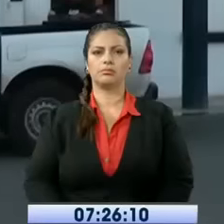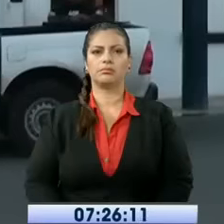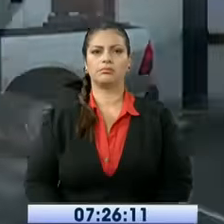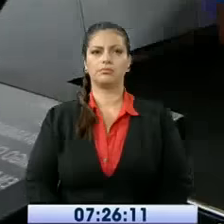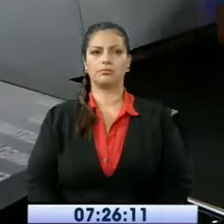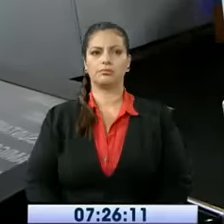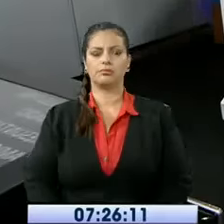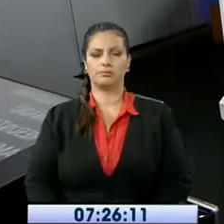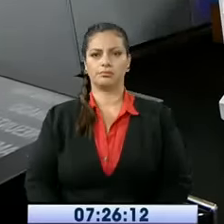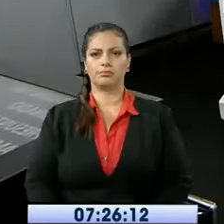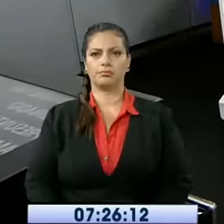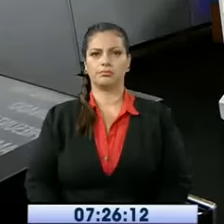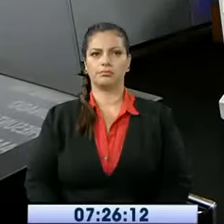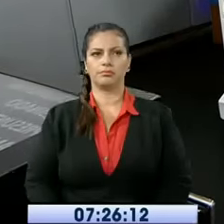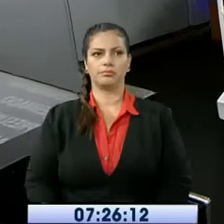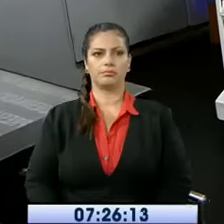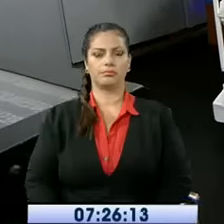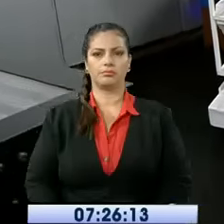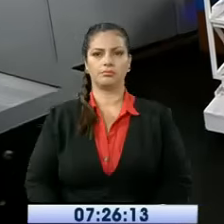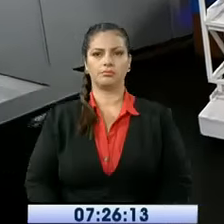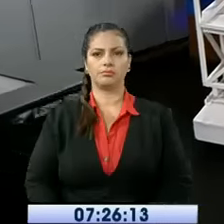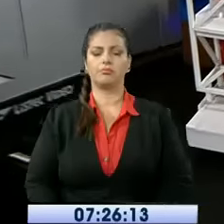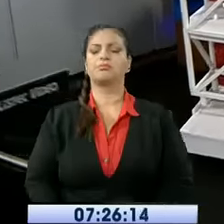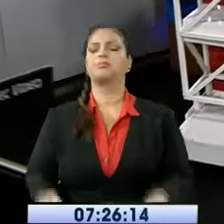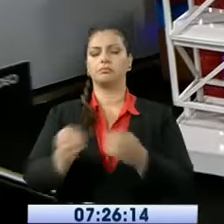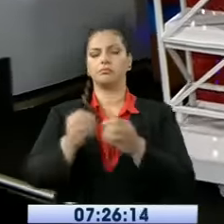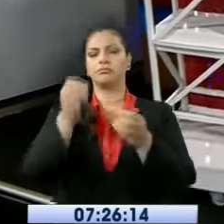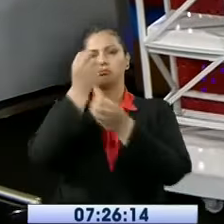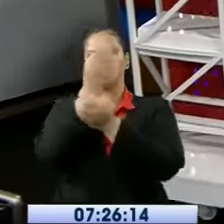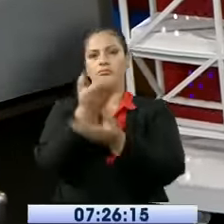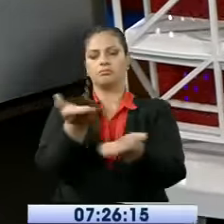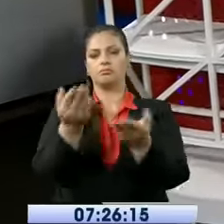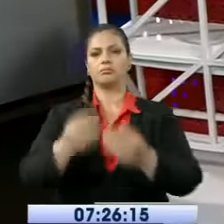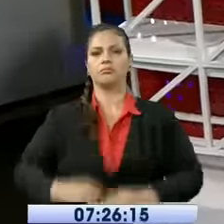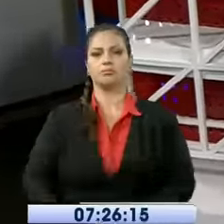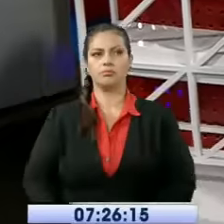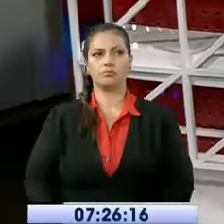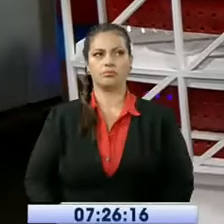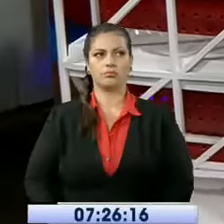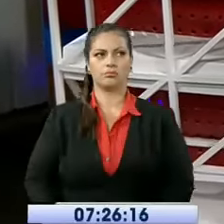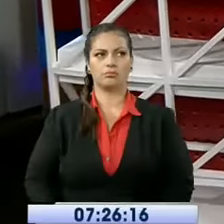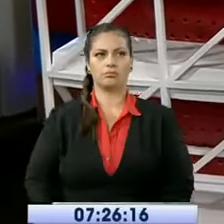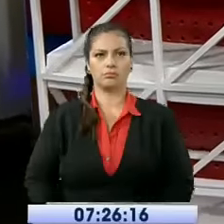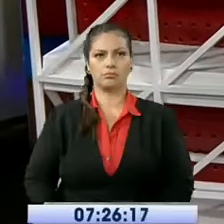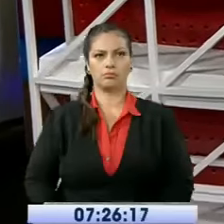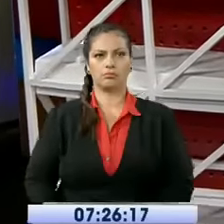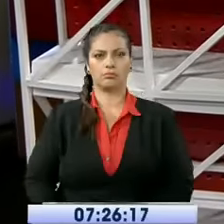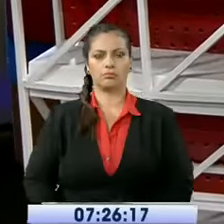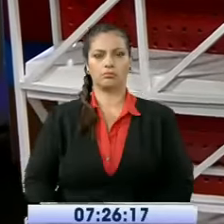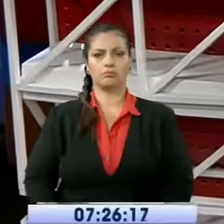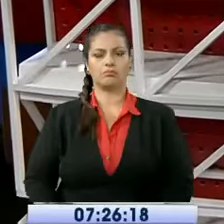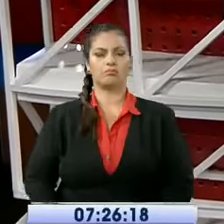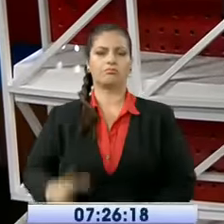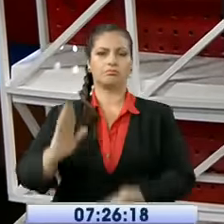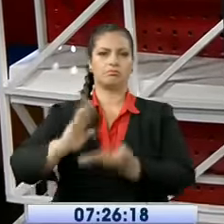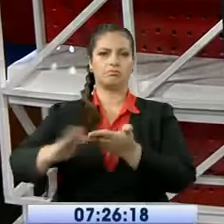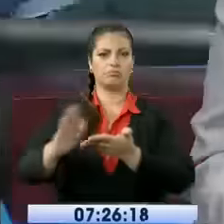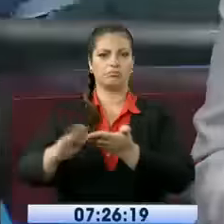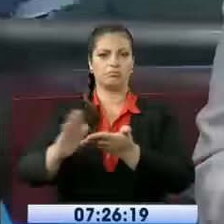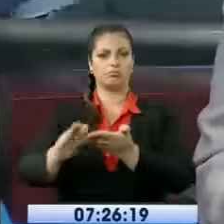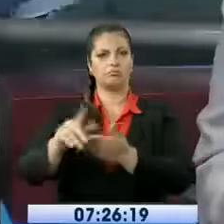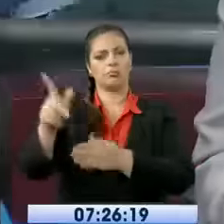De acuerdo a las primeras indagaciones... Bueno, aquí tenemos más información para ustedes. Un agente de la policía, lamentablemente tenemos un problema con ese video. Posteriormente